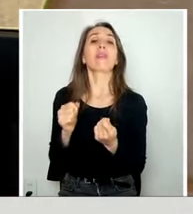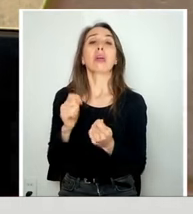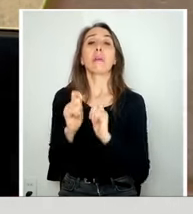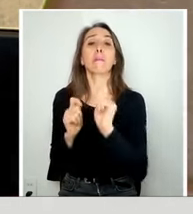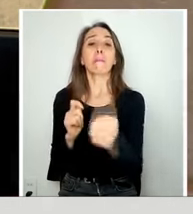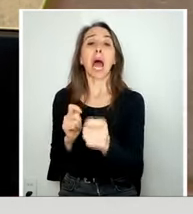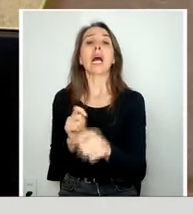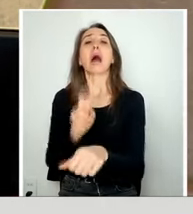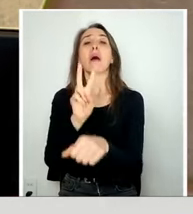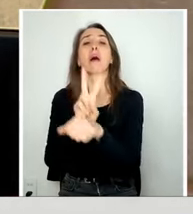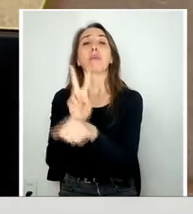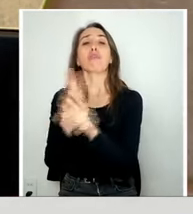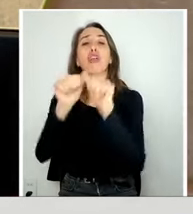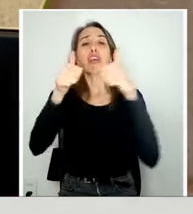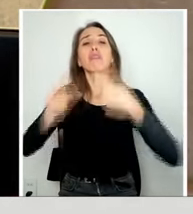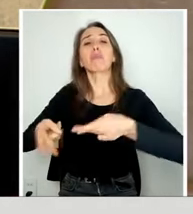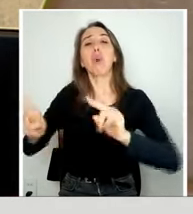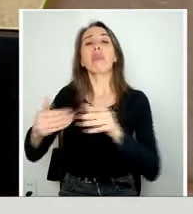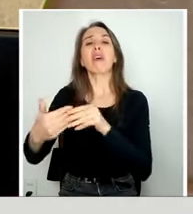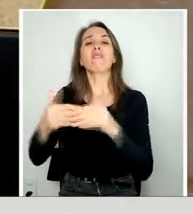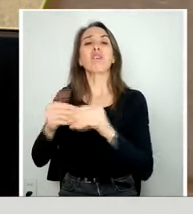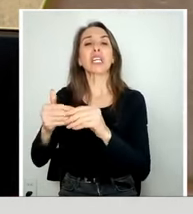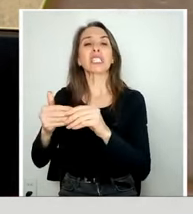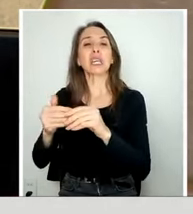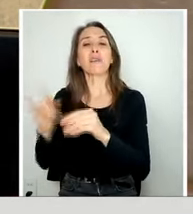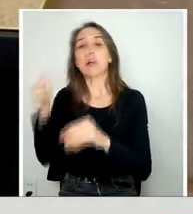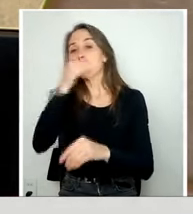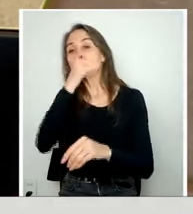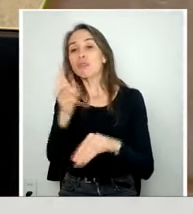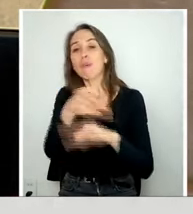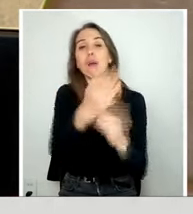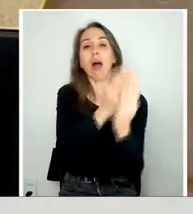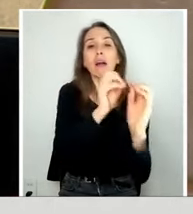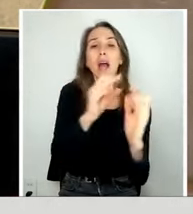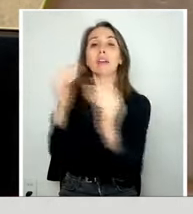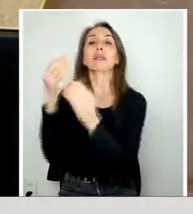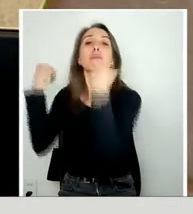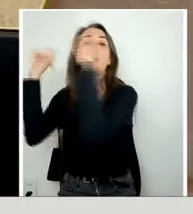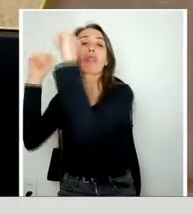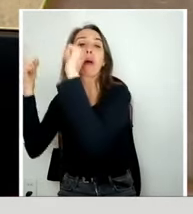se abre la puerta con este proyecto y por eso es importante empezar